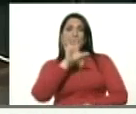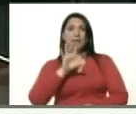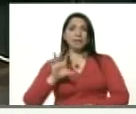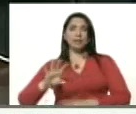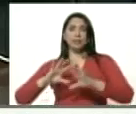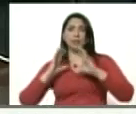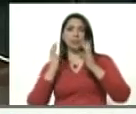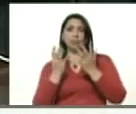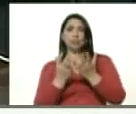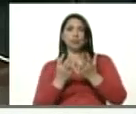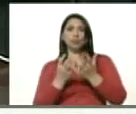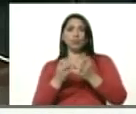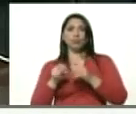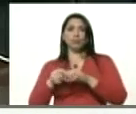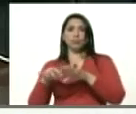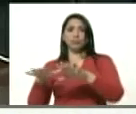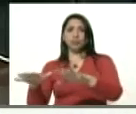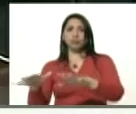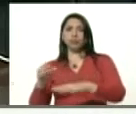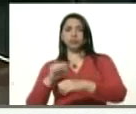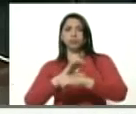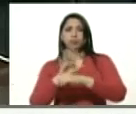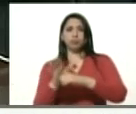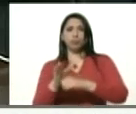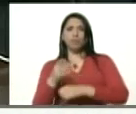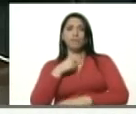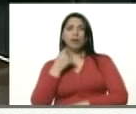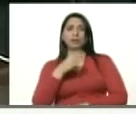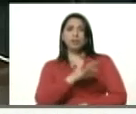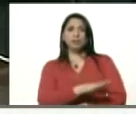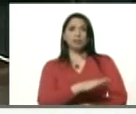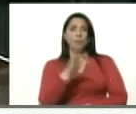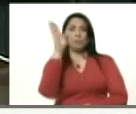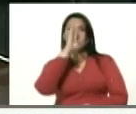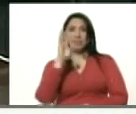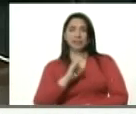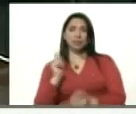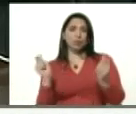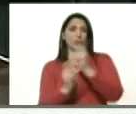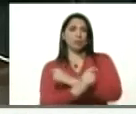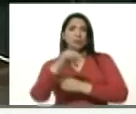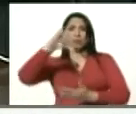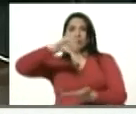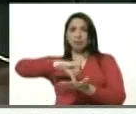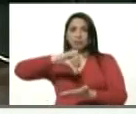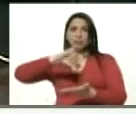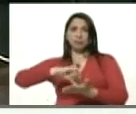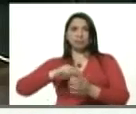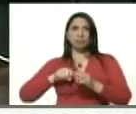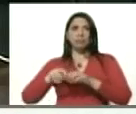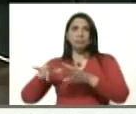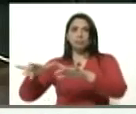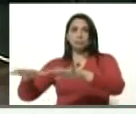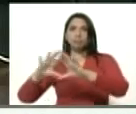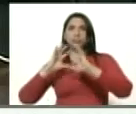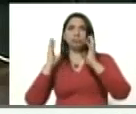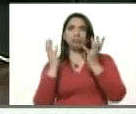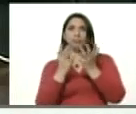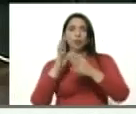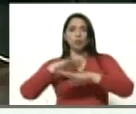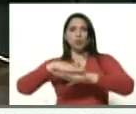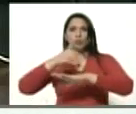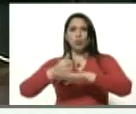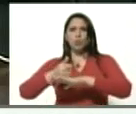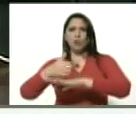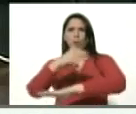casos y con fallecidos. Brasil se va a convertir, Brasil, en el epicentro de la pandemia mundial por culpa de